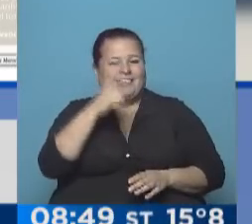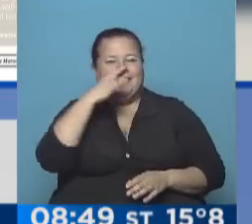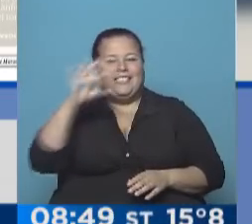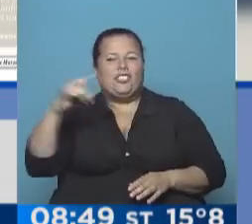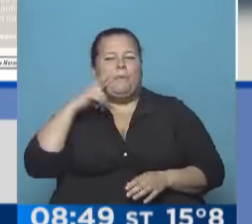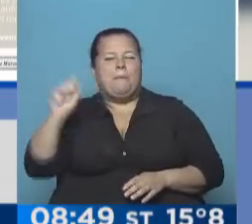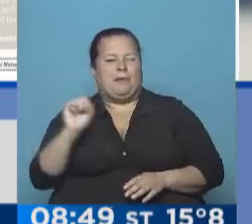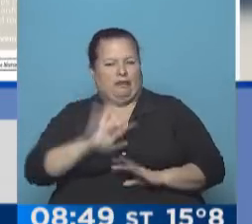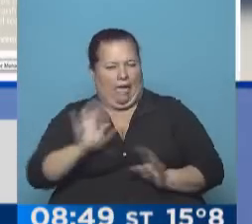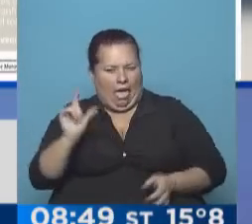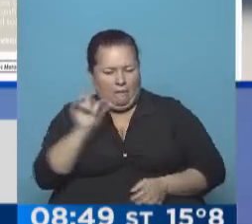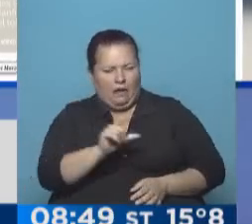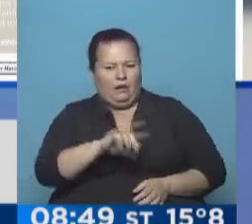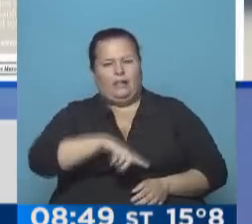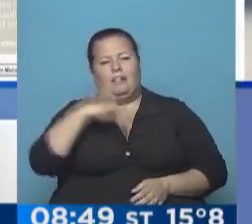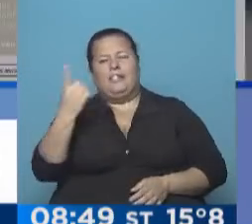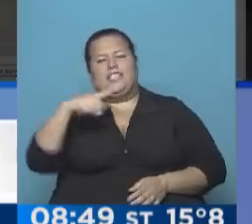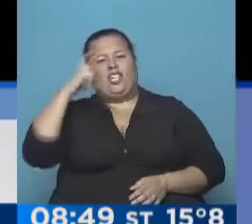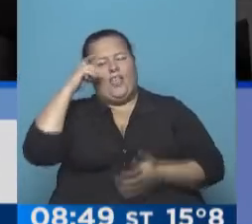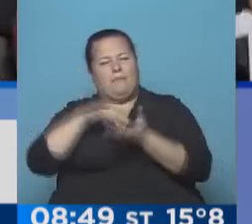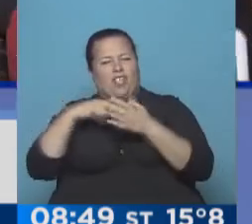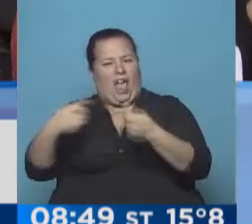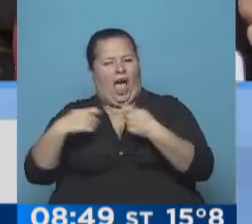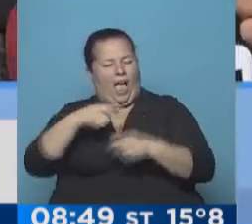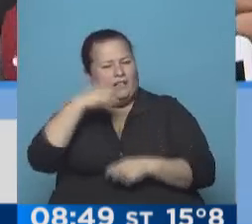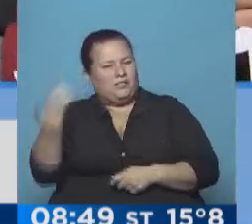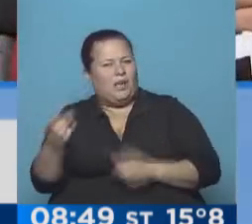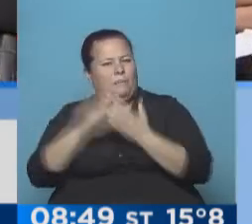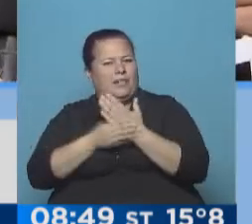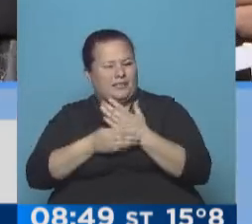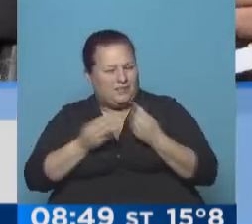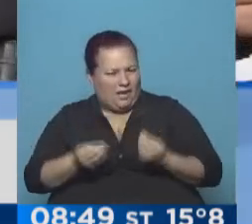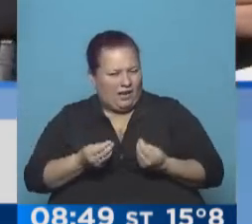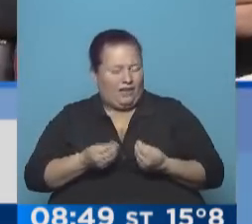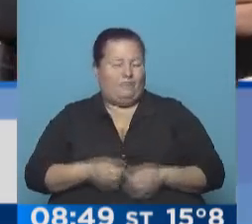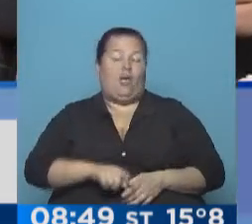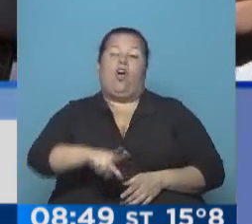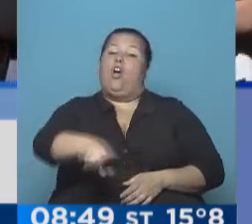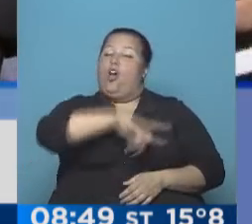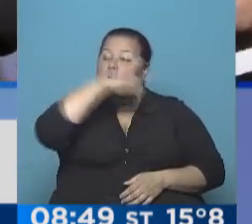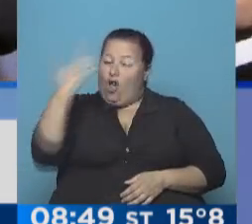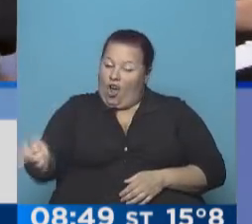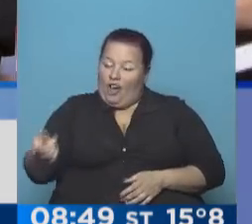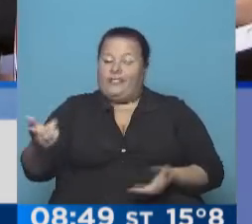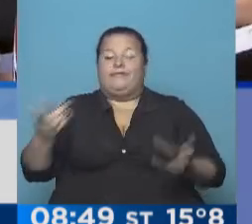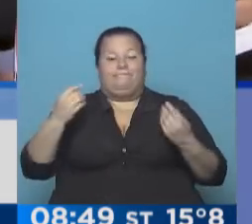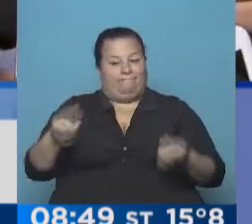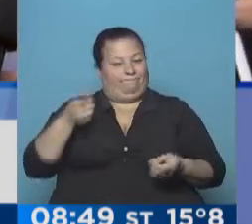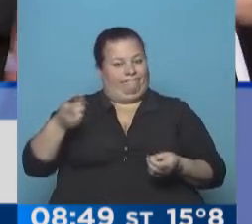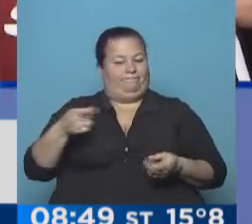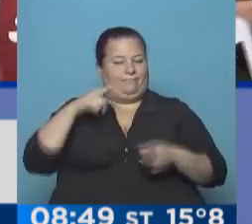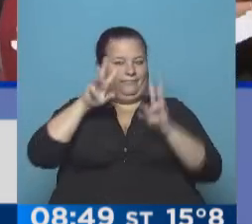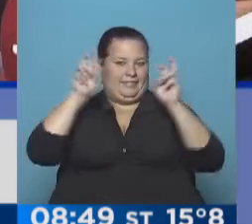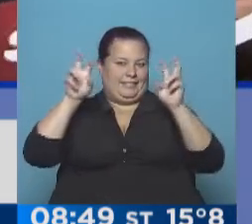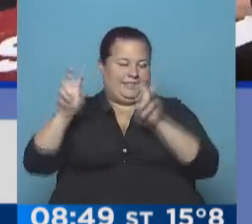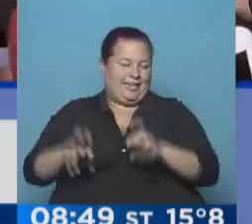mil pesos sobre una cifra de 110 millones que gastó el Ministerio. En lo otro, digamos, sí, es donde aparecen todas las